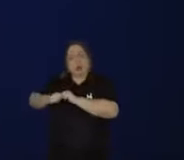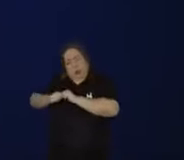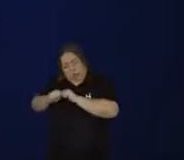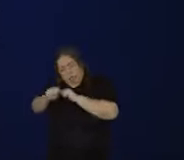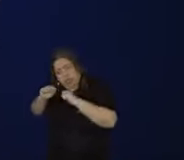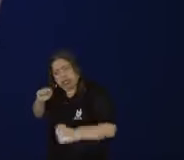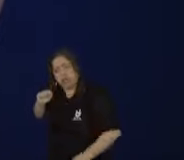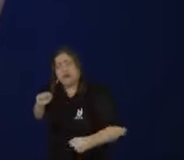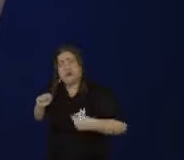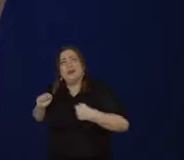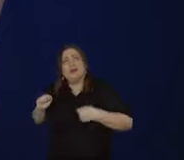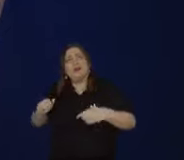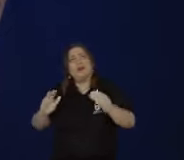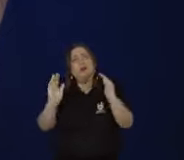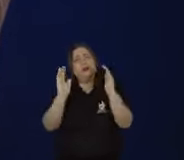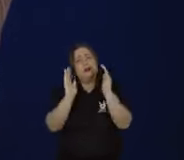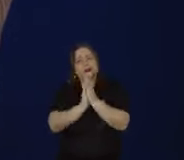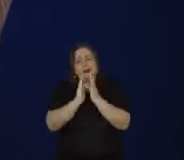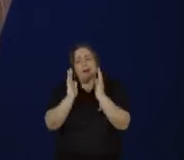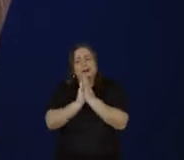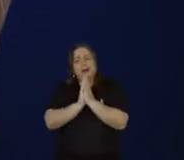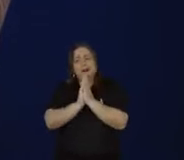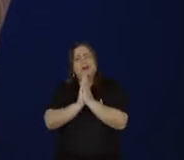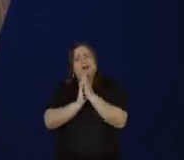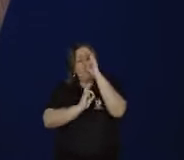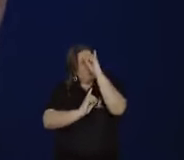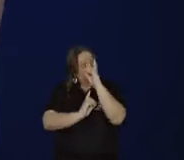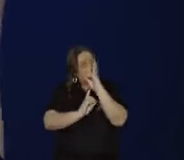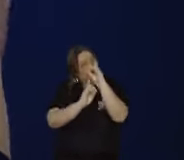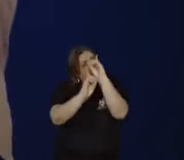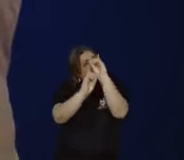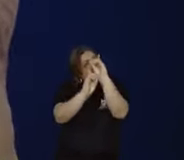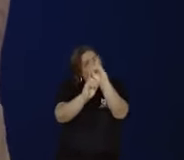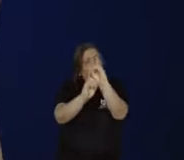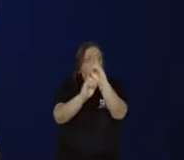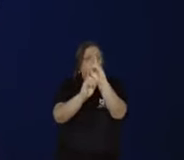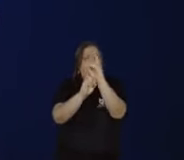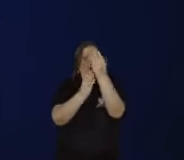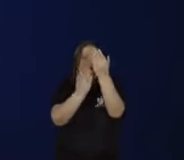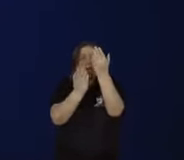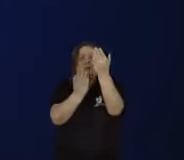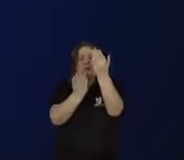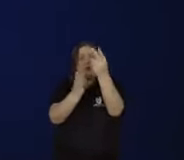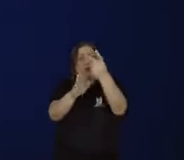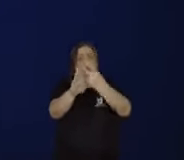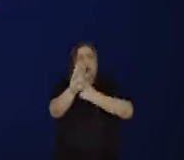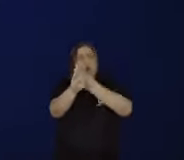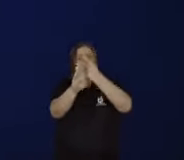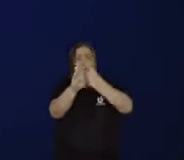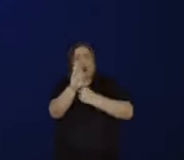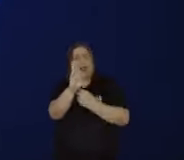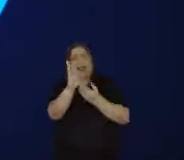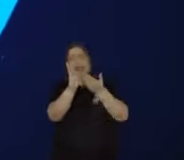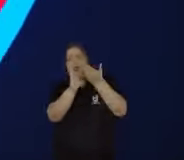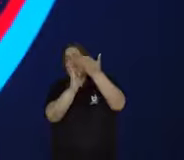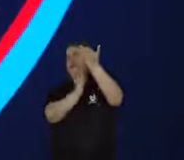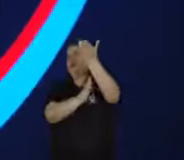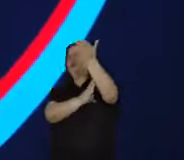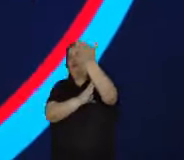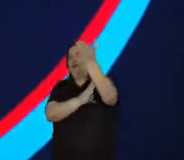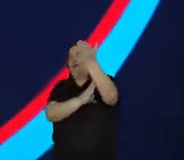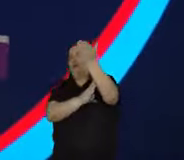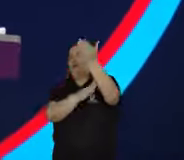adoramos. Digno, digno, digno es el Cordero que inmolado fue.